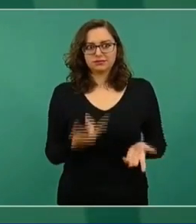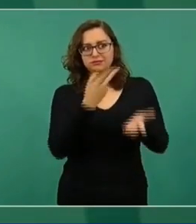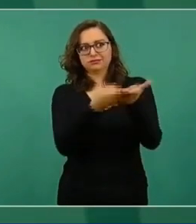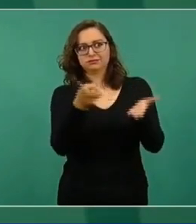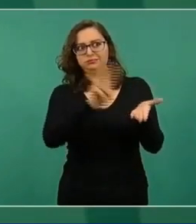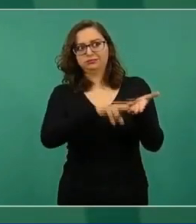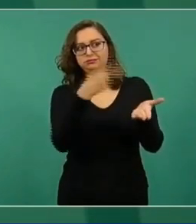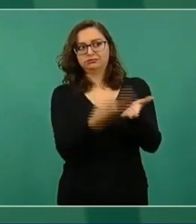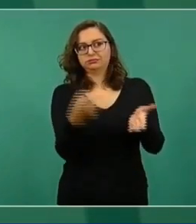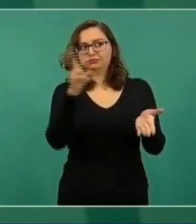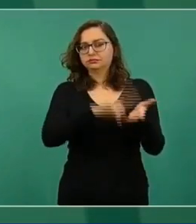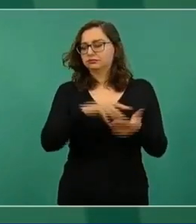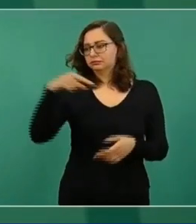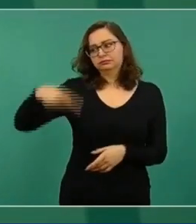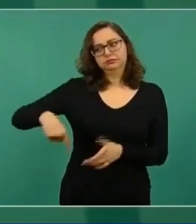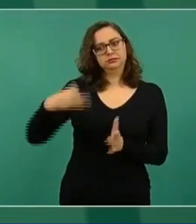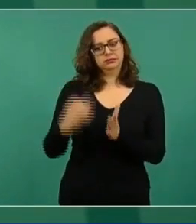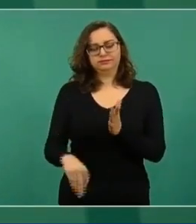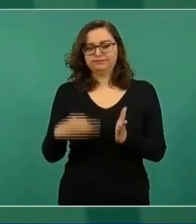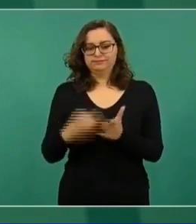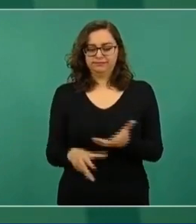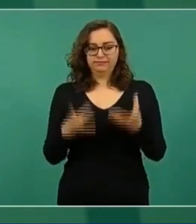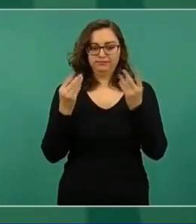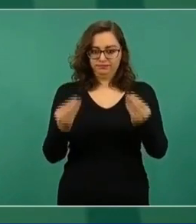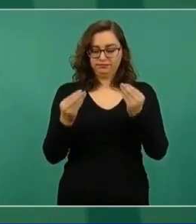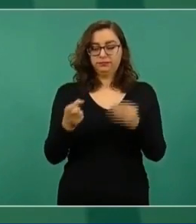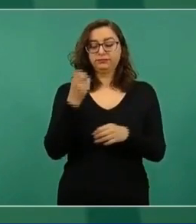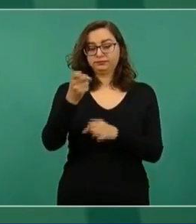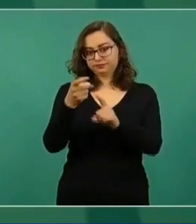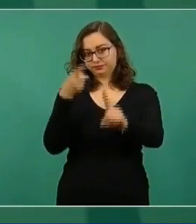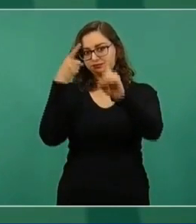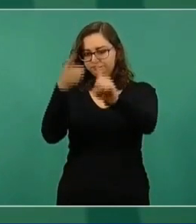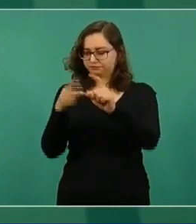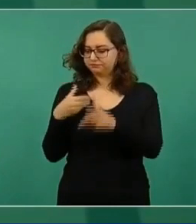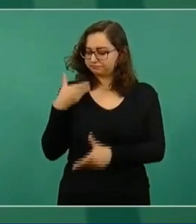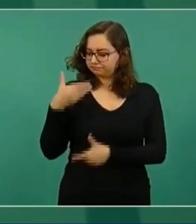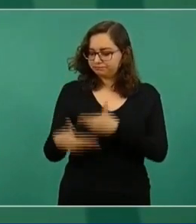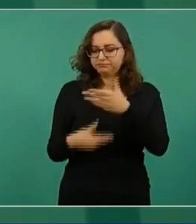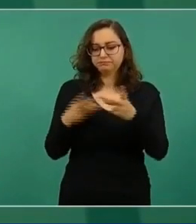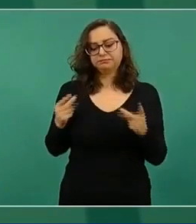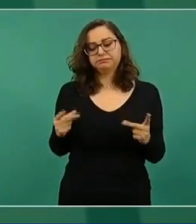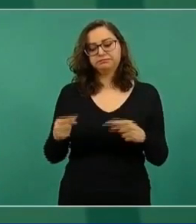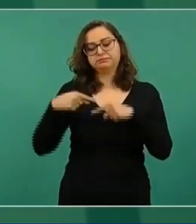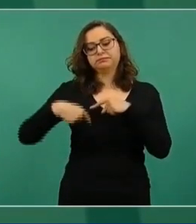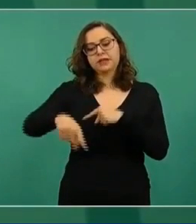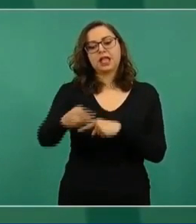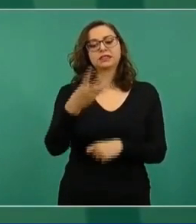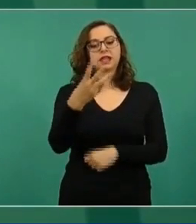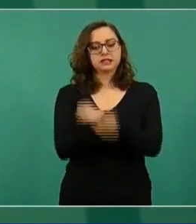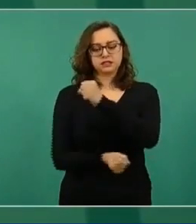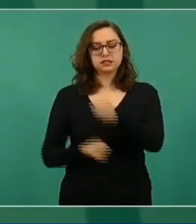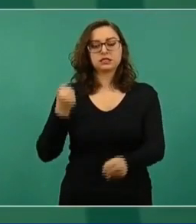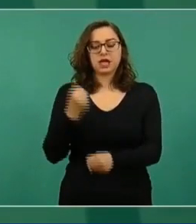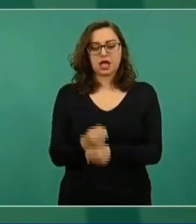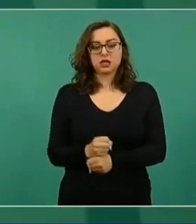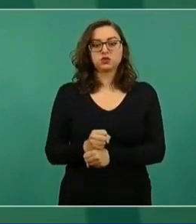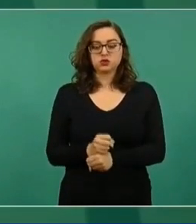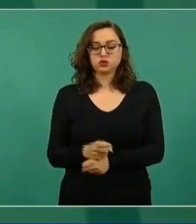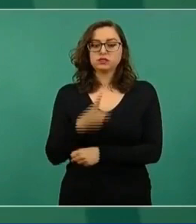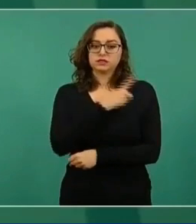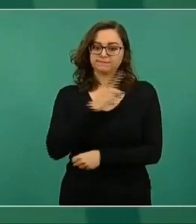superación en términos muy generales encaminados al cabo de estos 3 años de